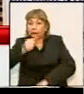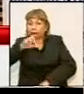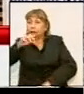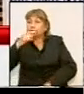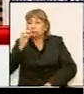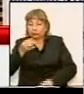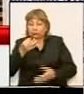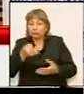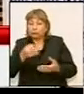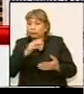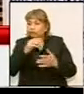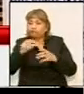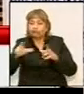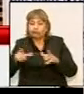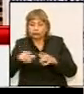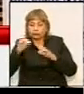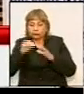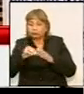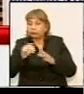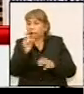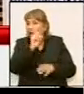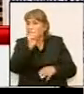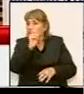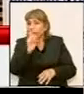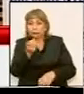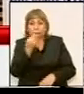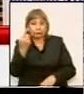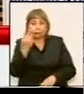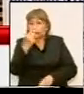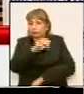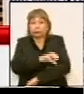muy diversificado. ¿Ya? No es solamente